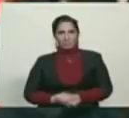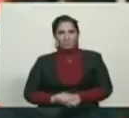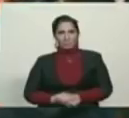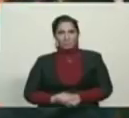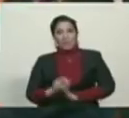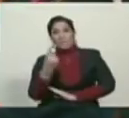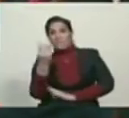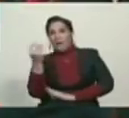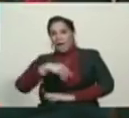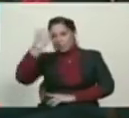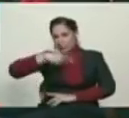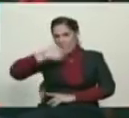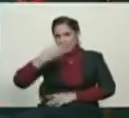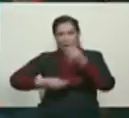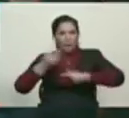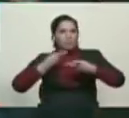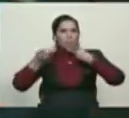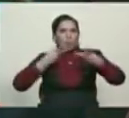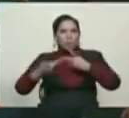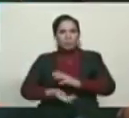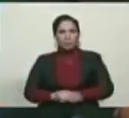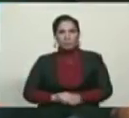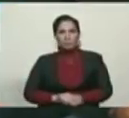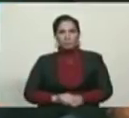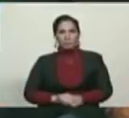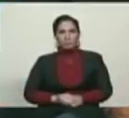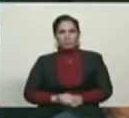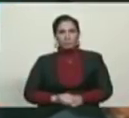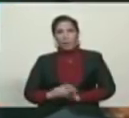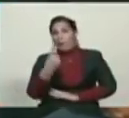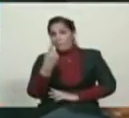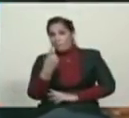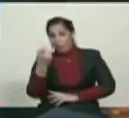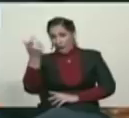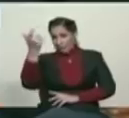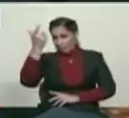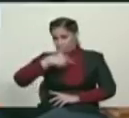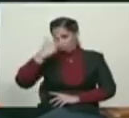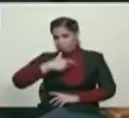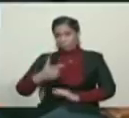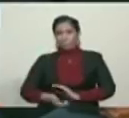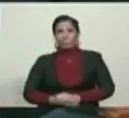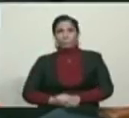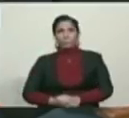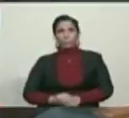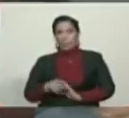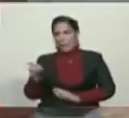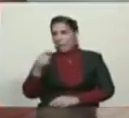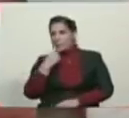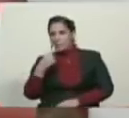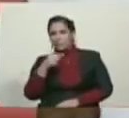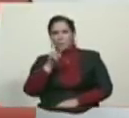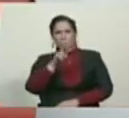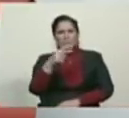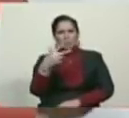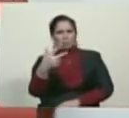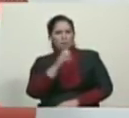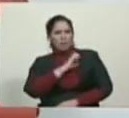Falta de seriedad para hacer política. Falta de seriedad. Por ejemplo, ellos dicen el 23 de